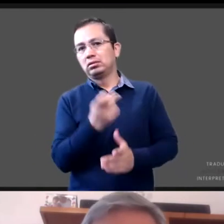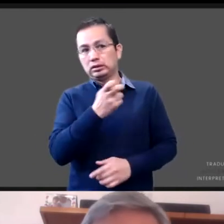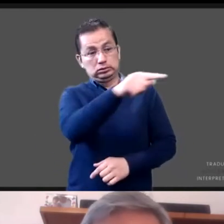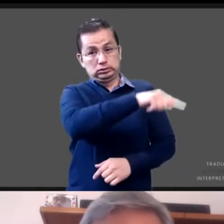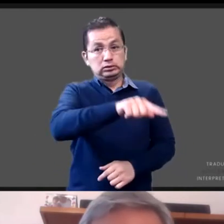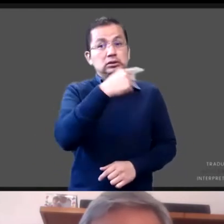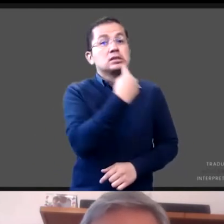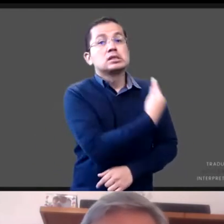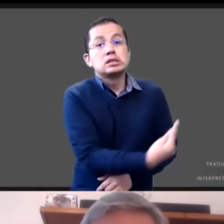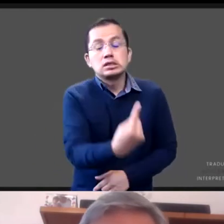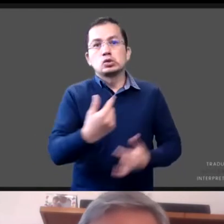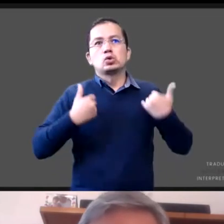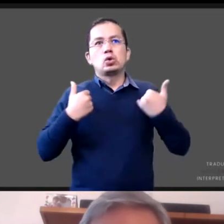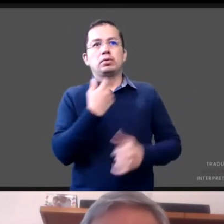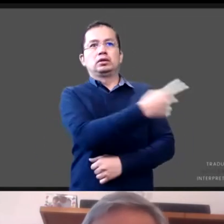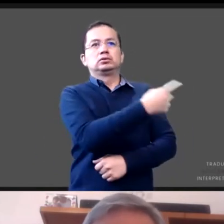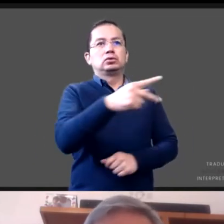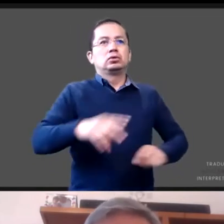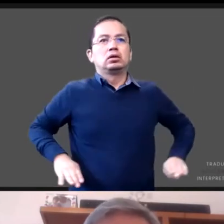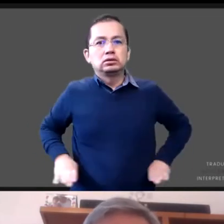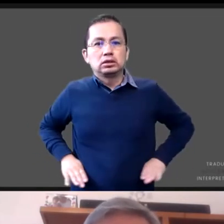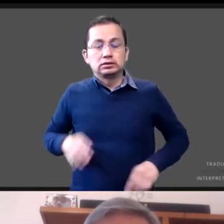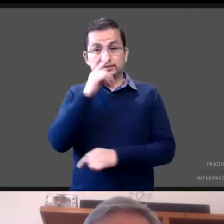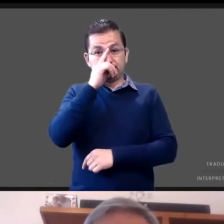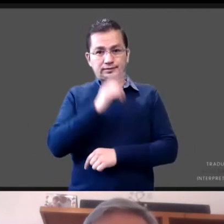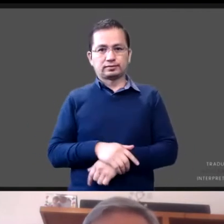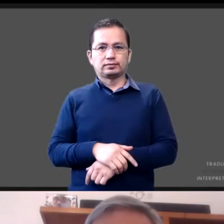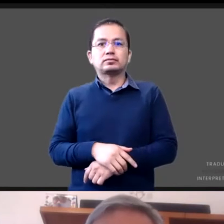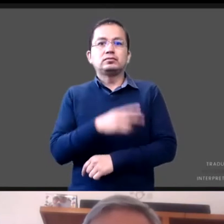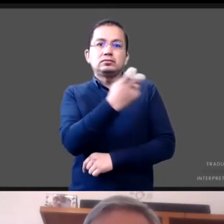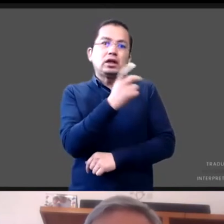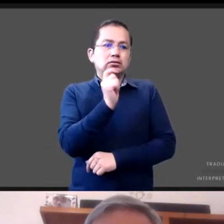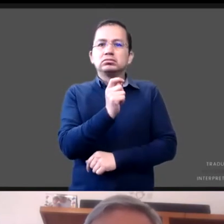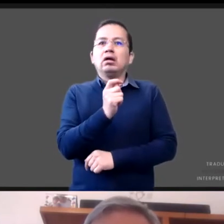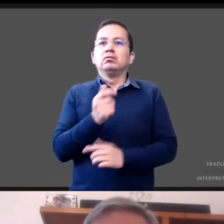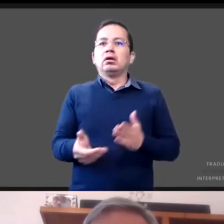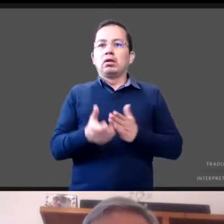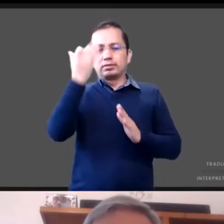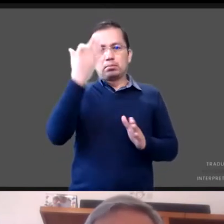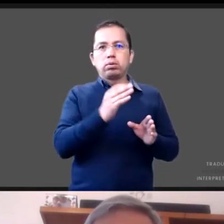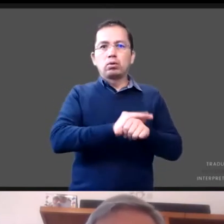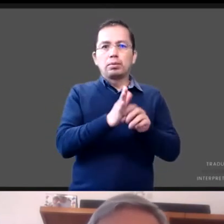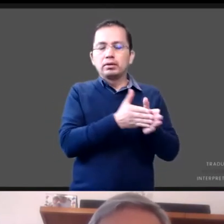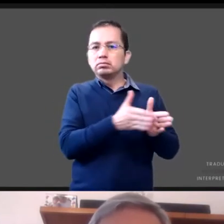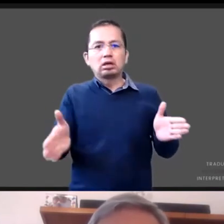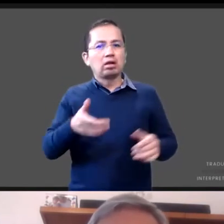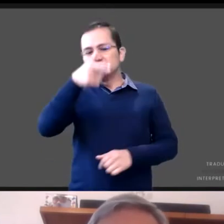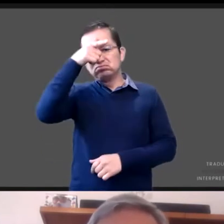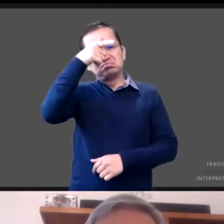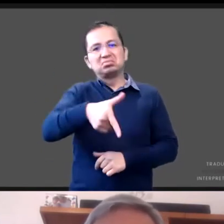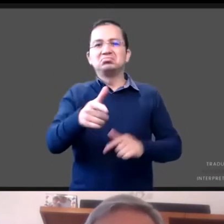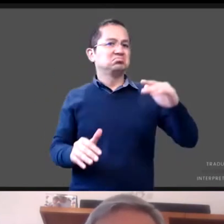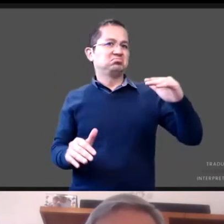niñas. Además de desnudar esta enorme desigualdad y estas situaciones que se requieren, Luis hablaba de